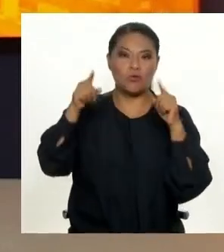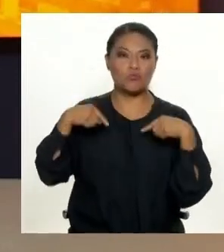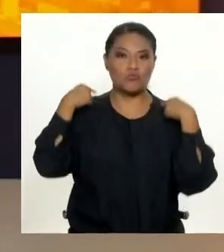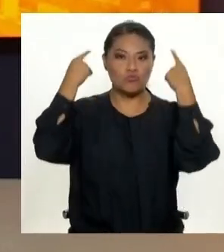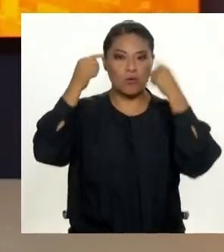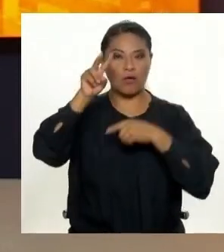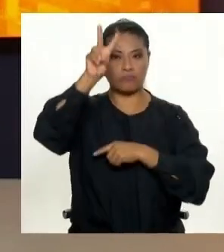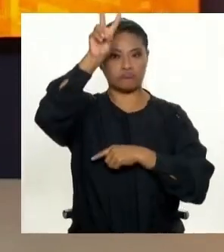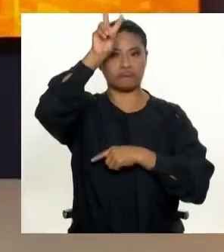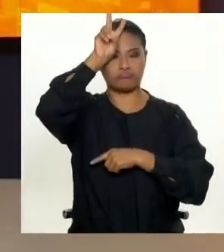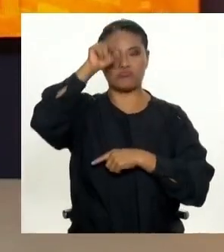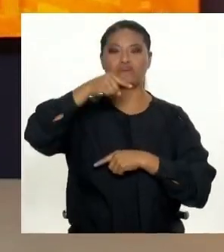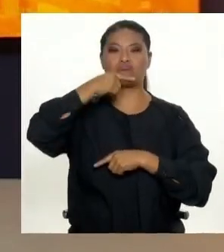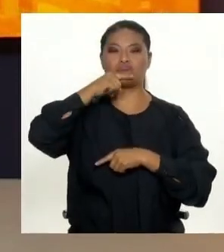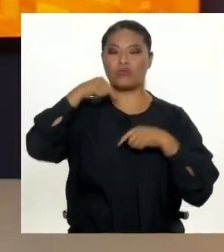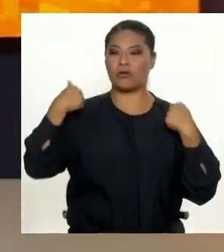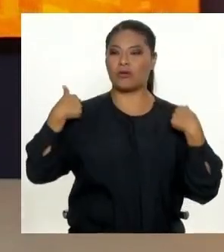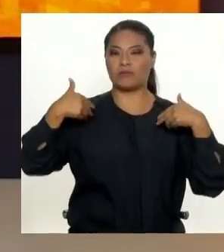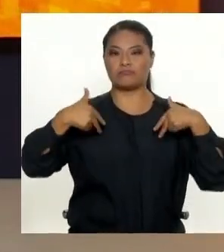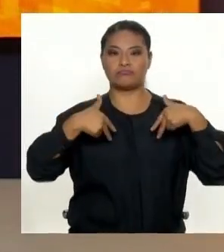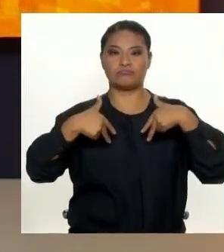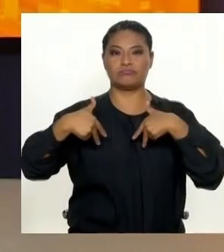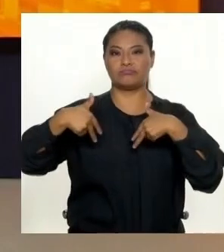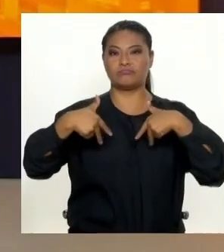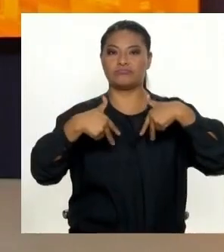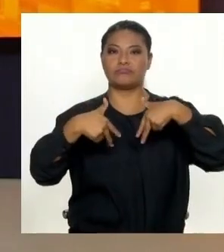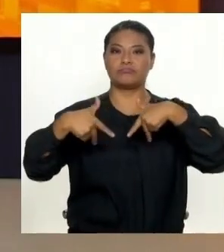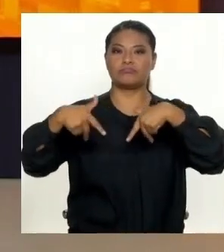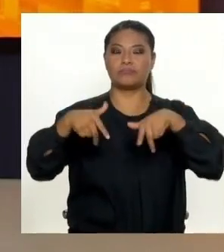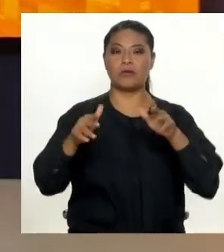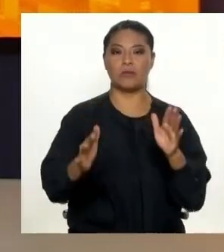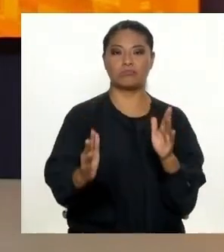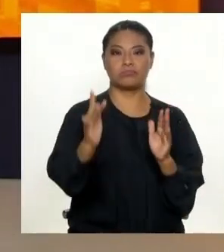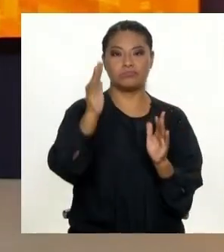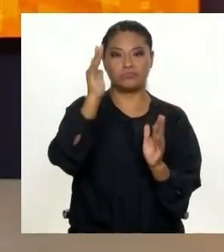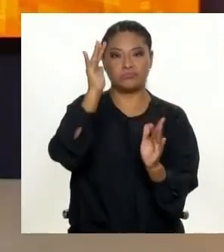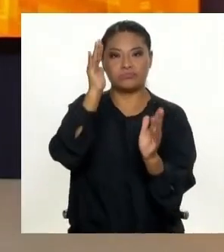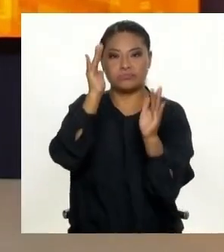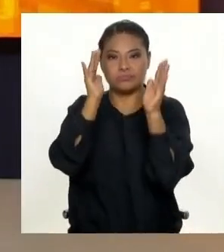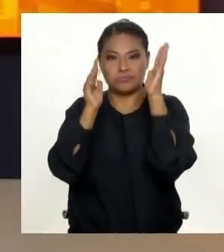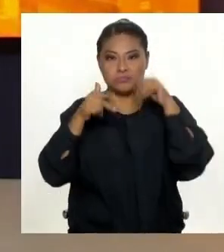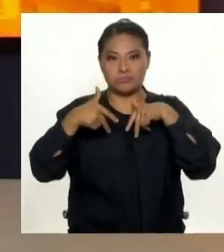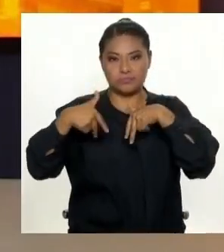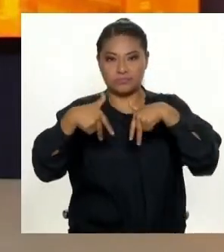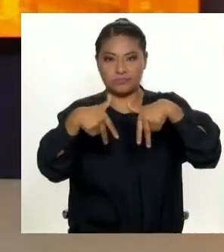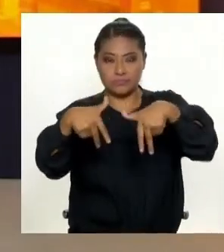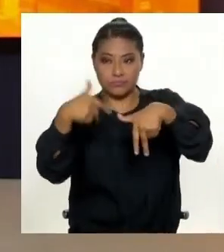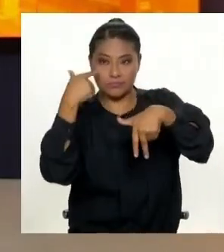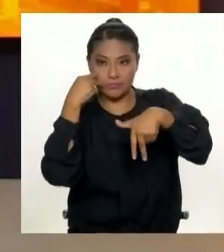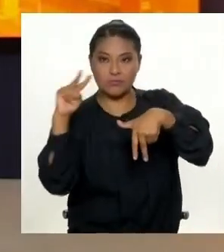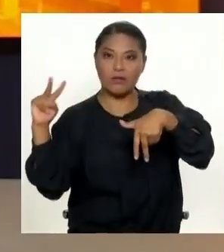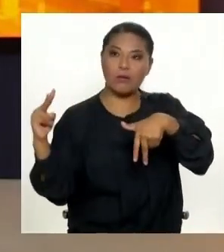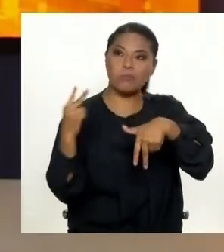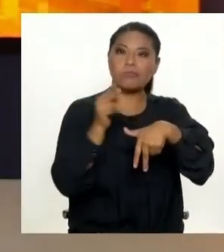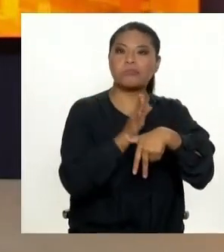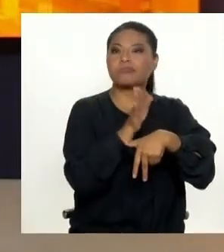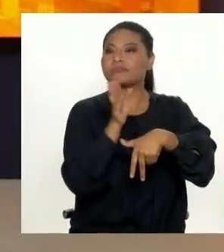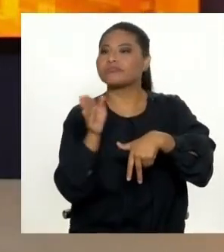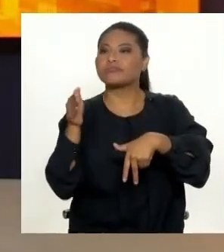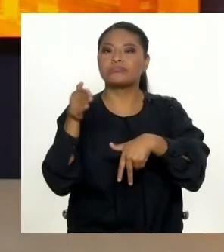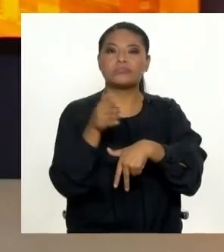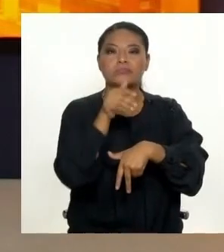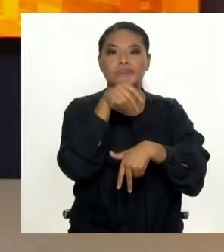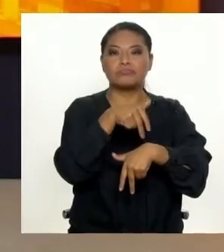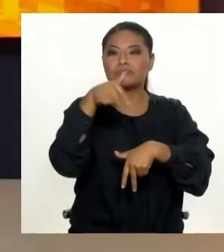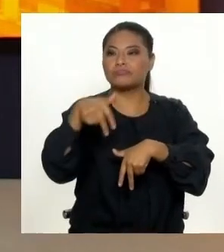del Inca, la Colla y toda la panaca recorriendo las calles de Wall Street, sí, ¿no? De Nueva York, la Estación Central. Lindo, lindo